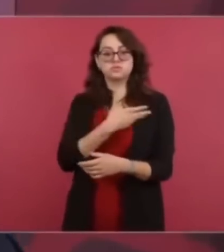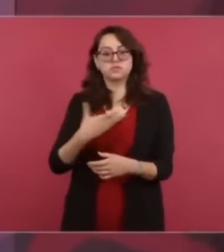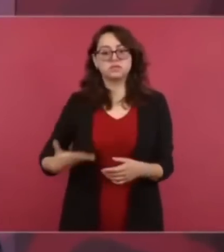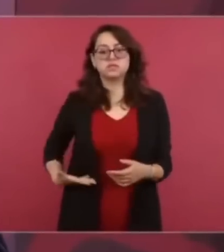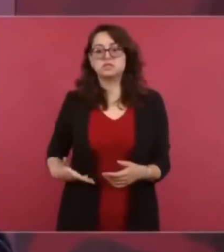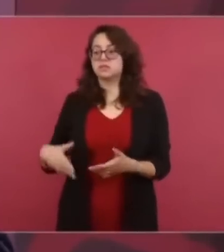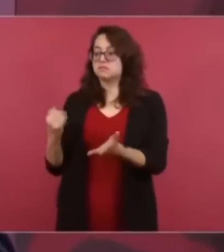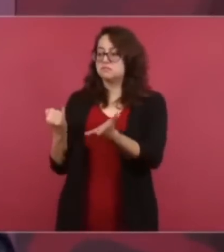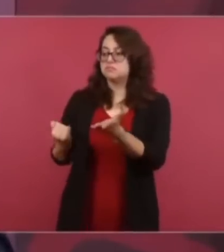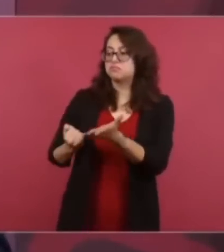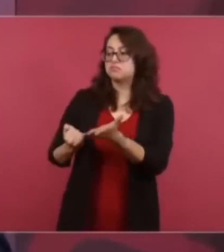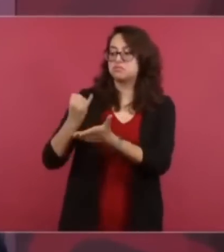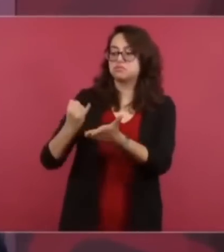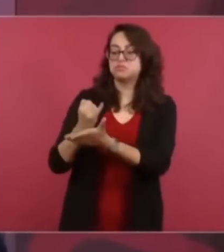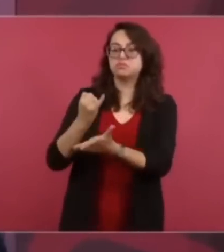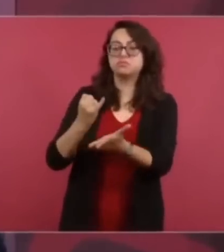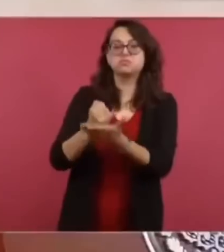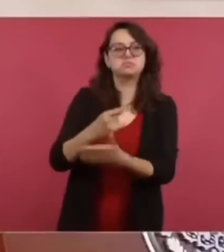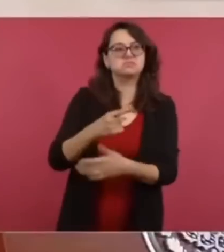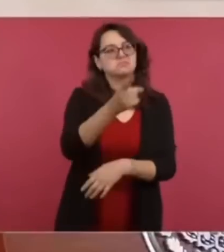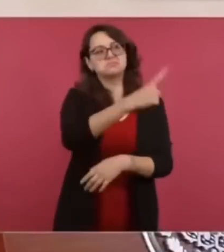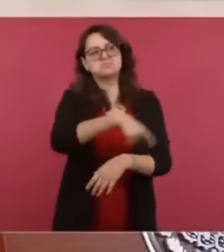pero fueron 10 años nada más.